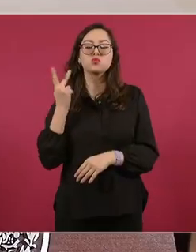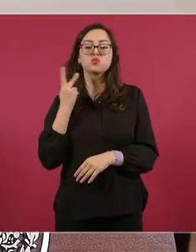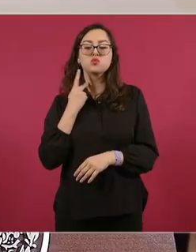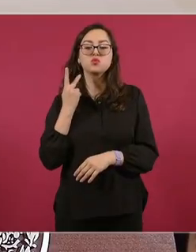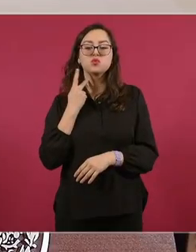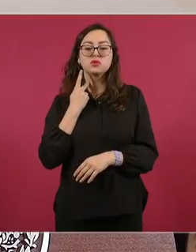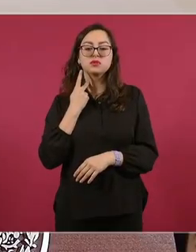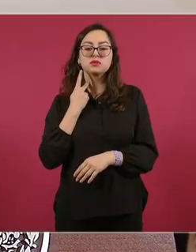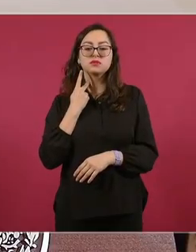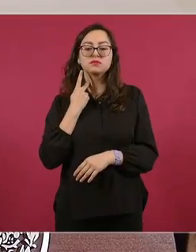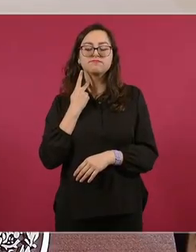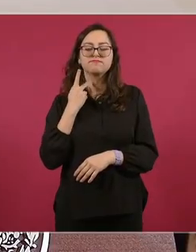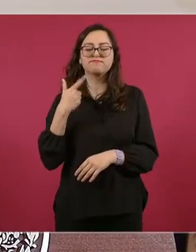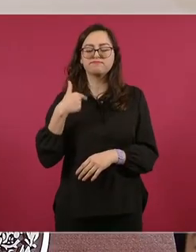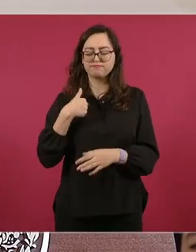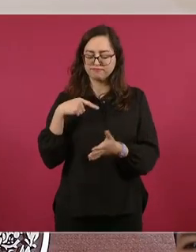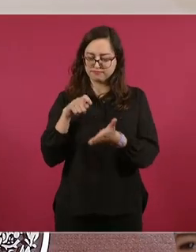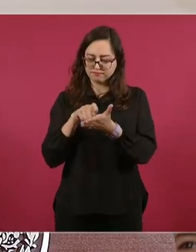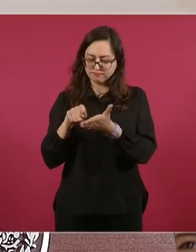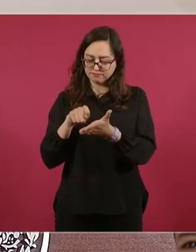necesitaba